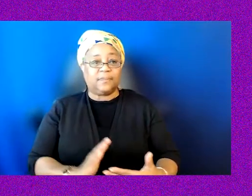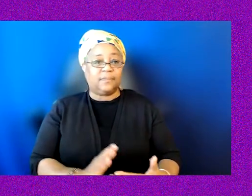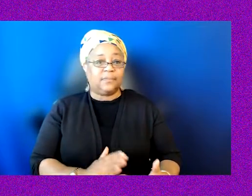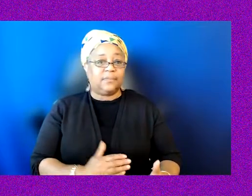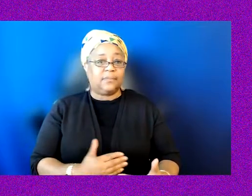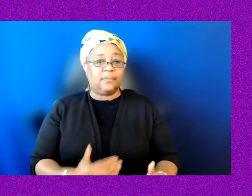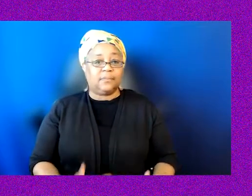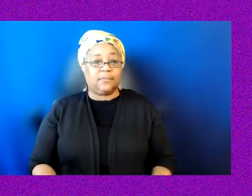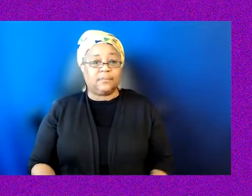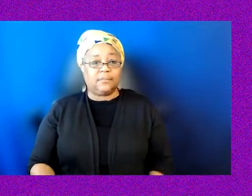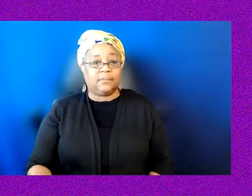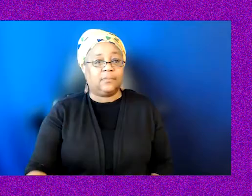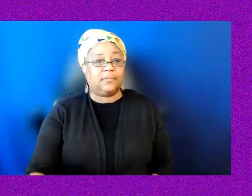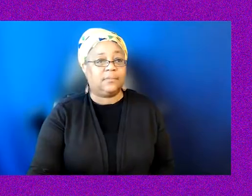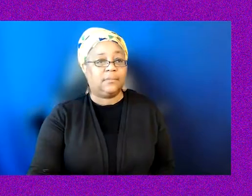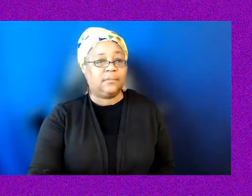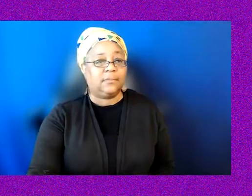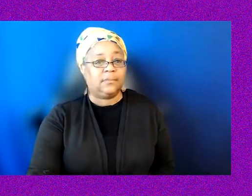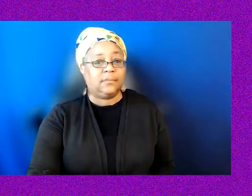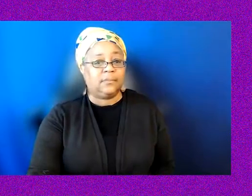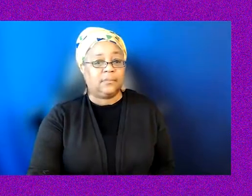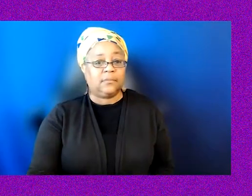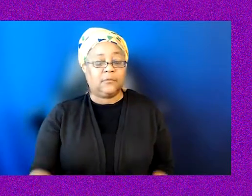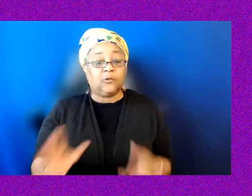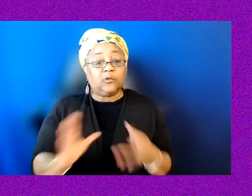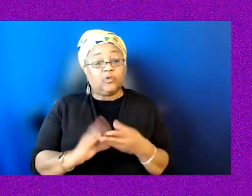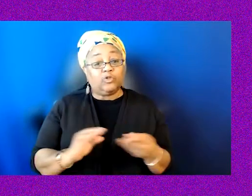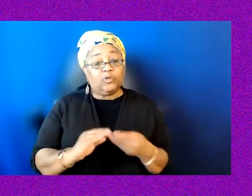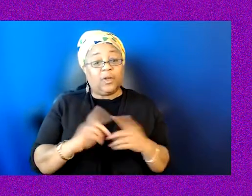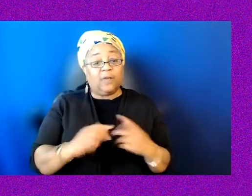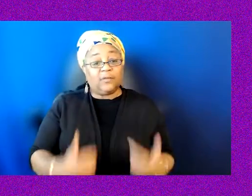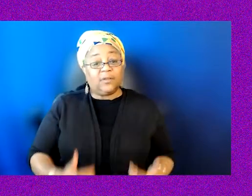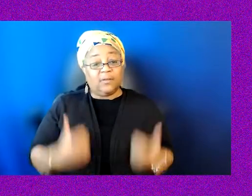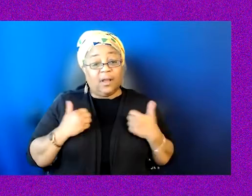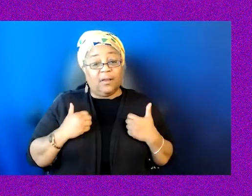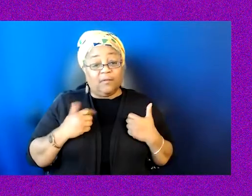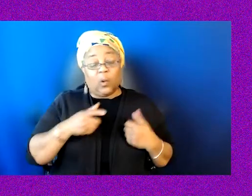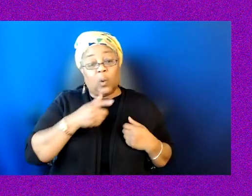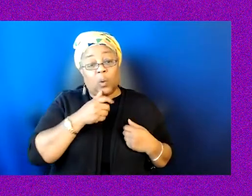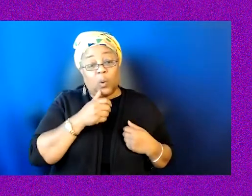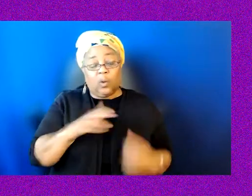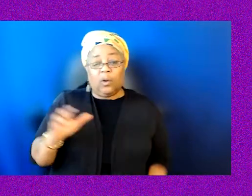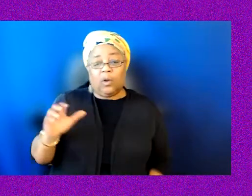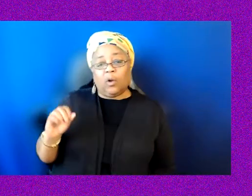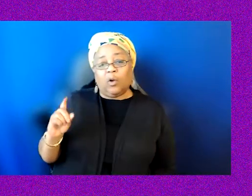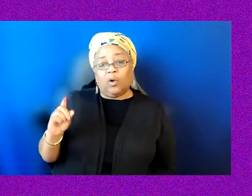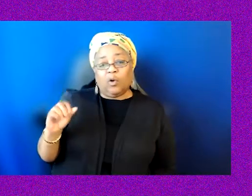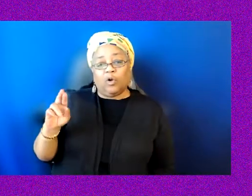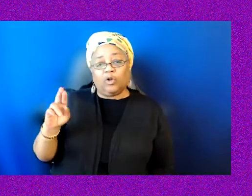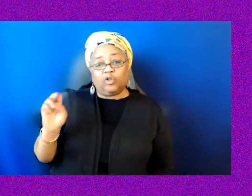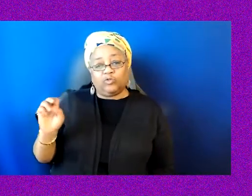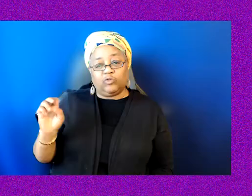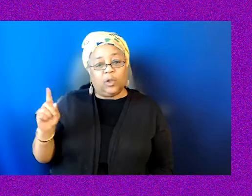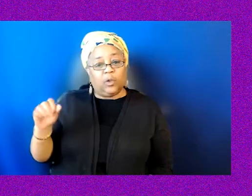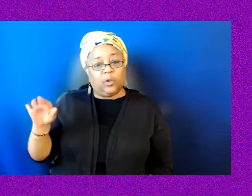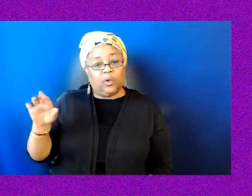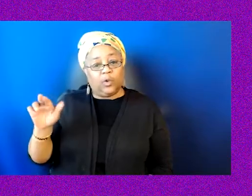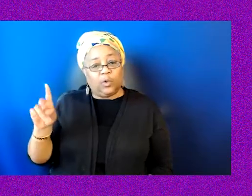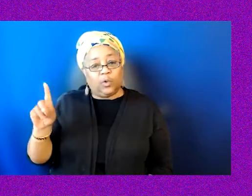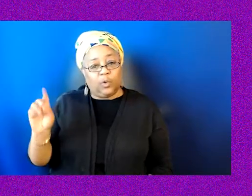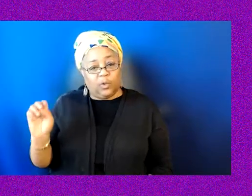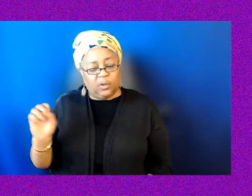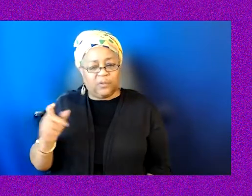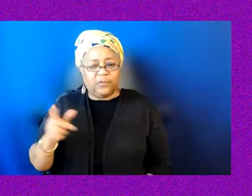She's like, Litany of Survival by Audre Lorde. For Audre Lorde? For those of us